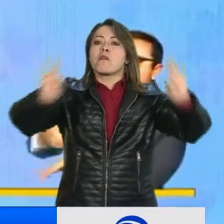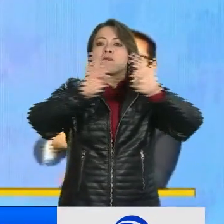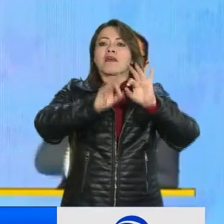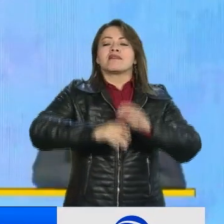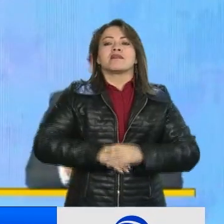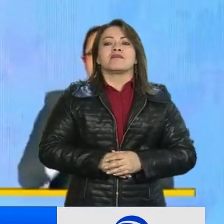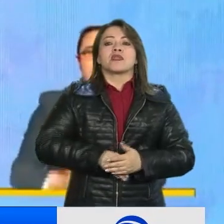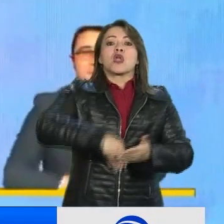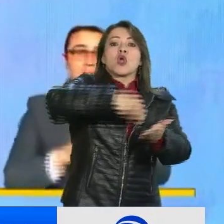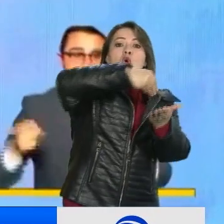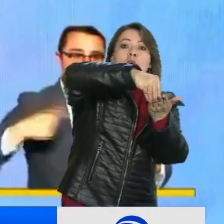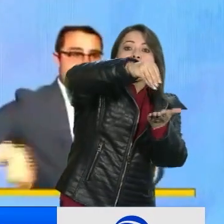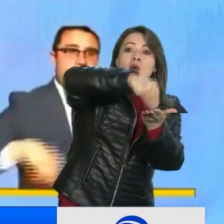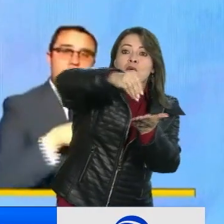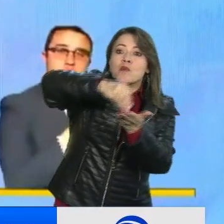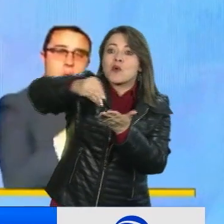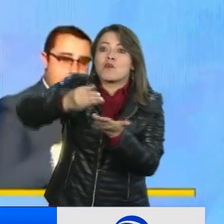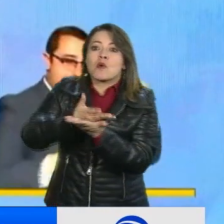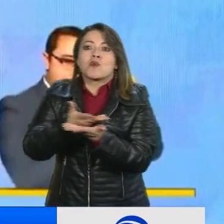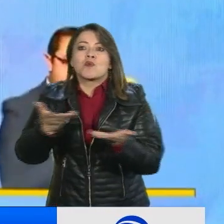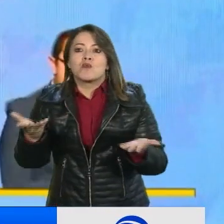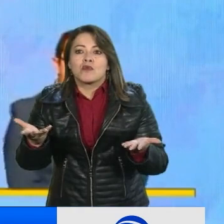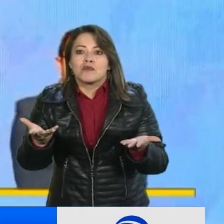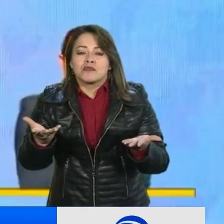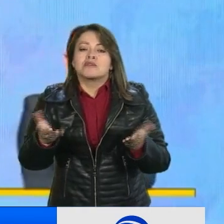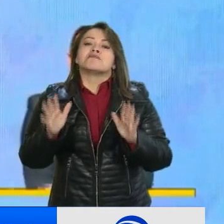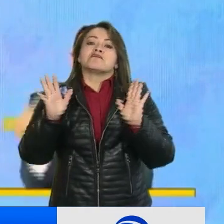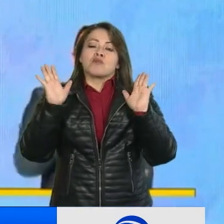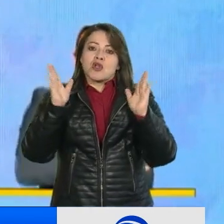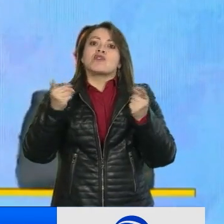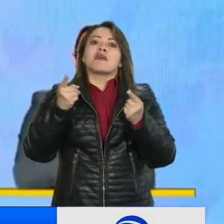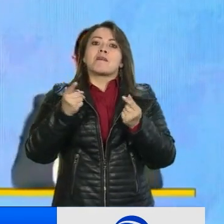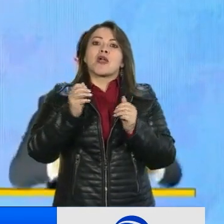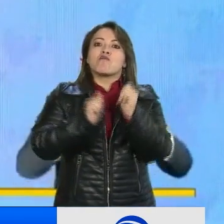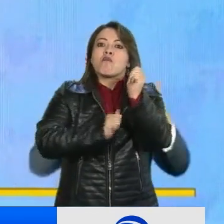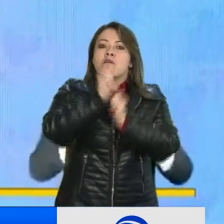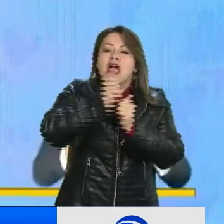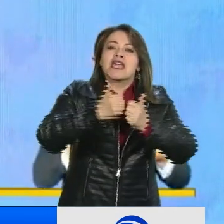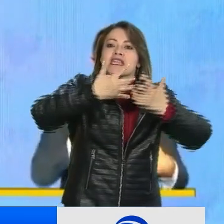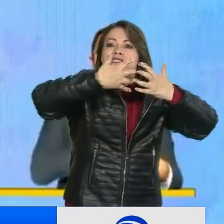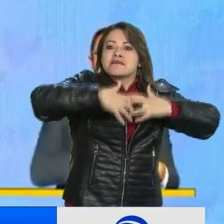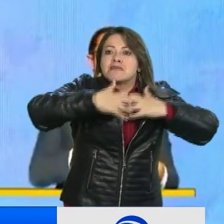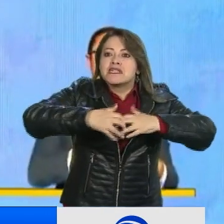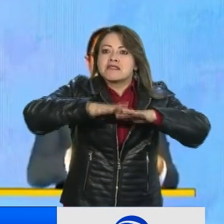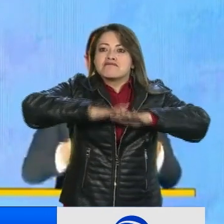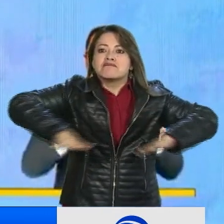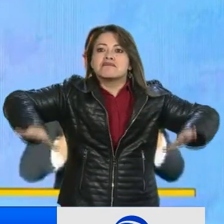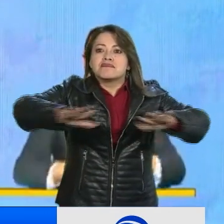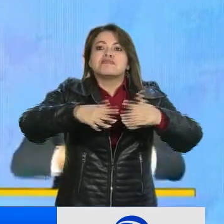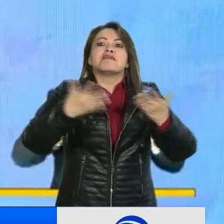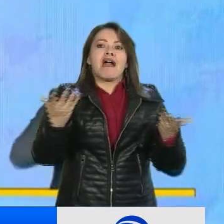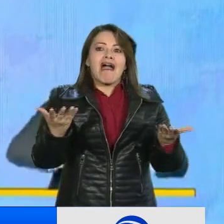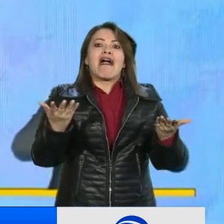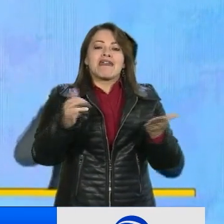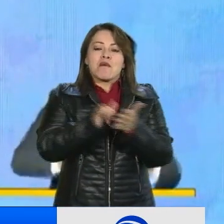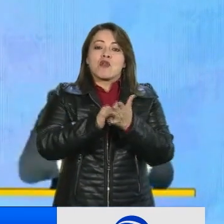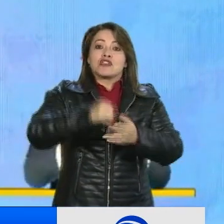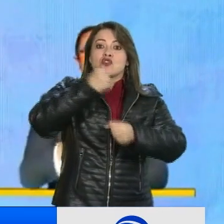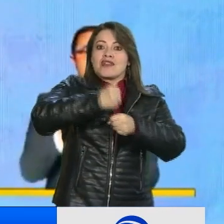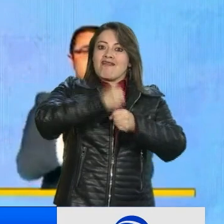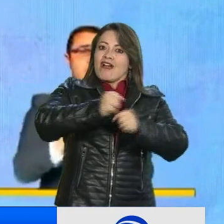comprarse materia prima, pues se van a mover las máquinas. Por eso es que no ha caído el